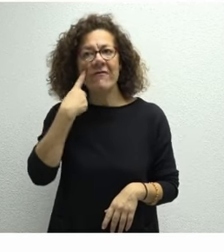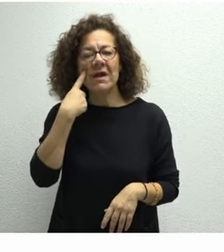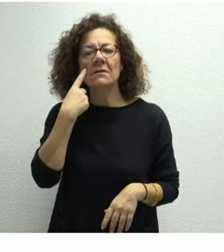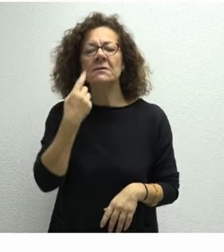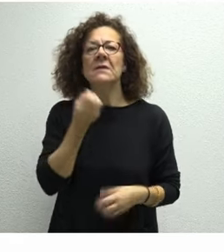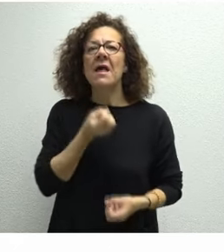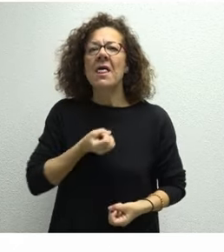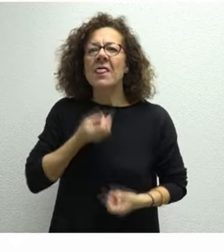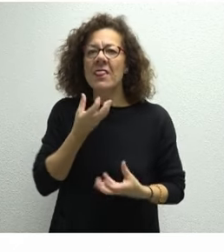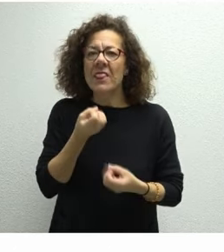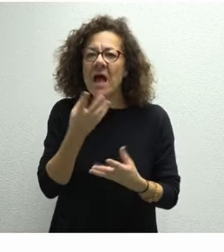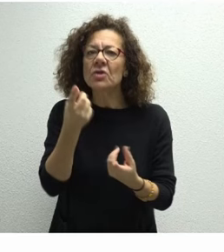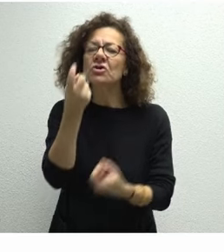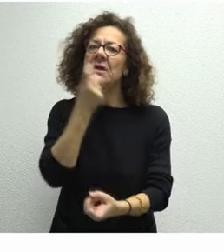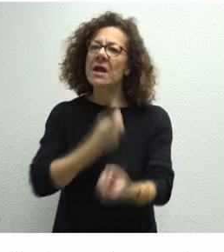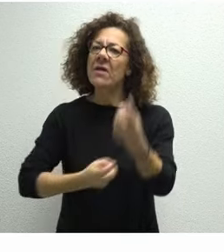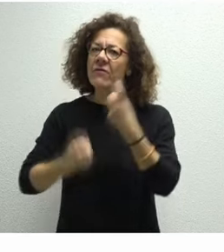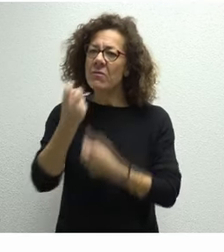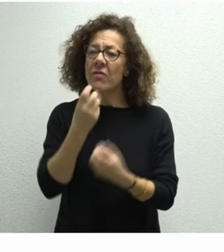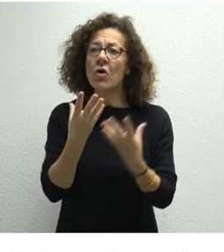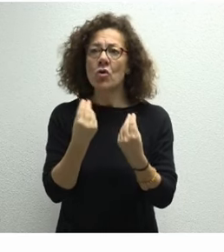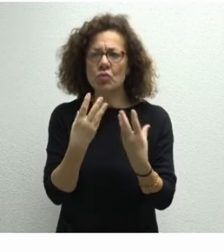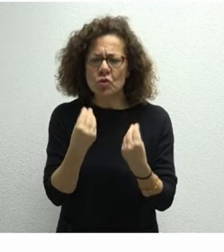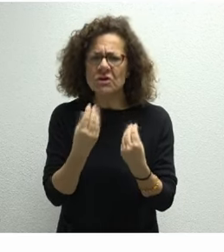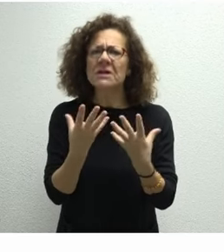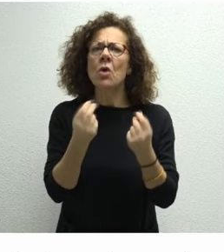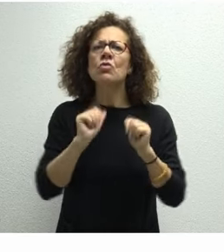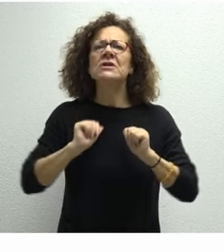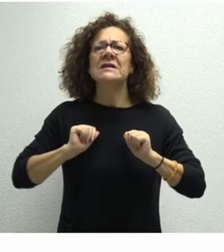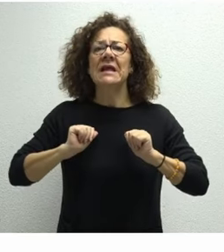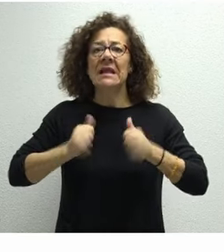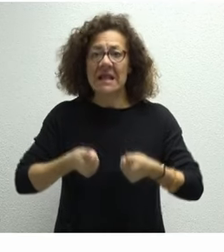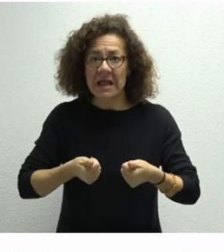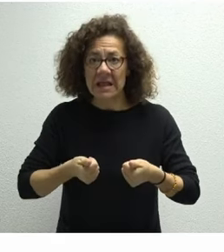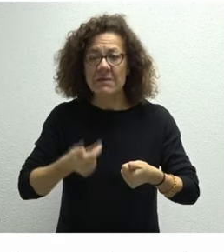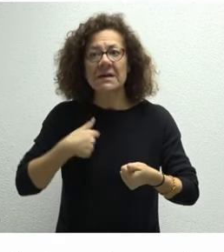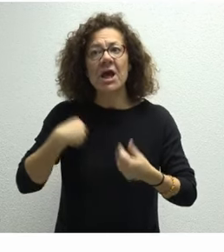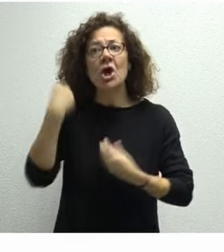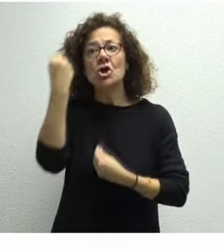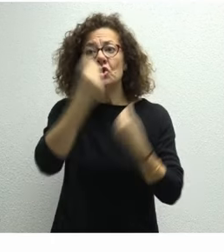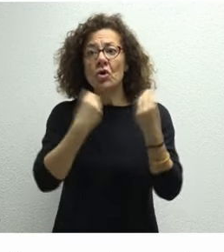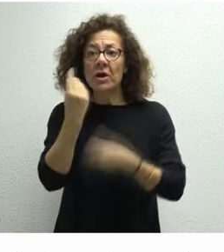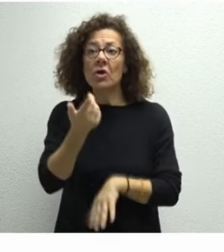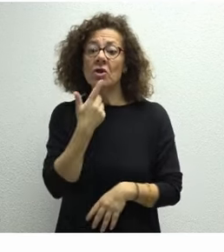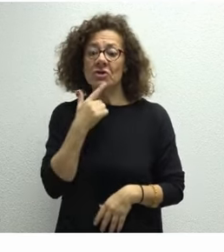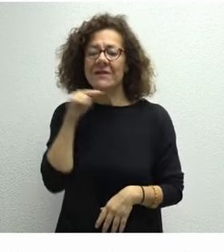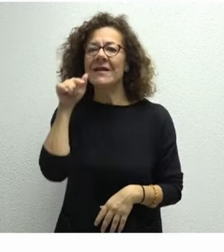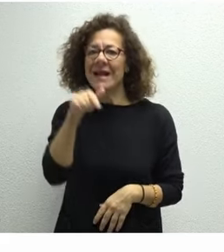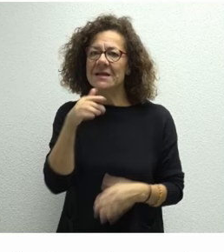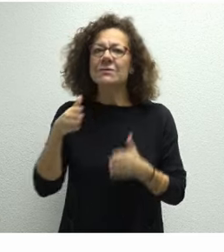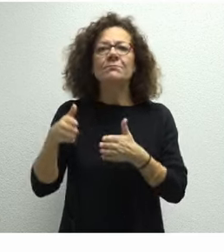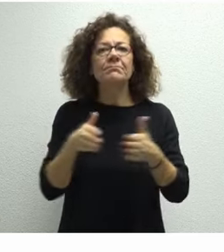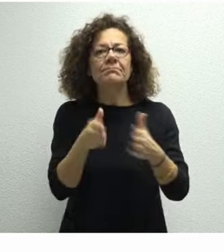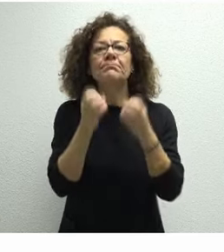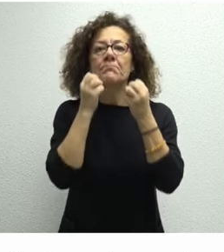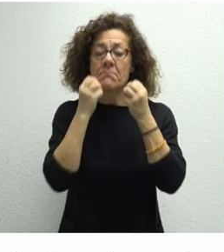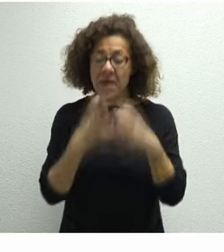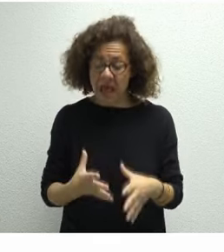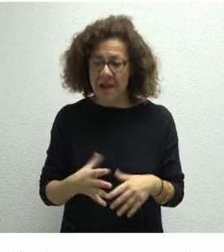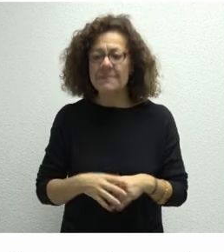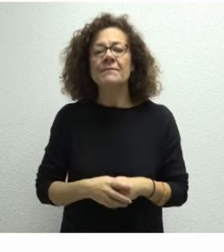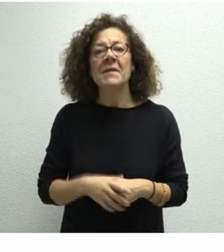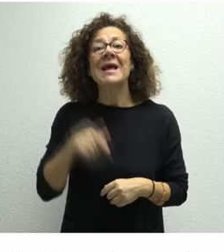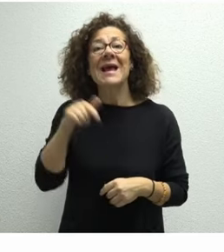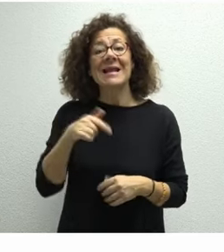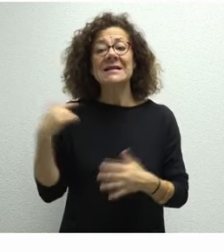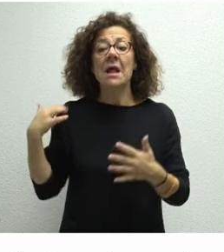datos mucha información muchas iniciativas que nos yo creo que nos señalan que este es el camino y en ese